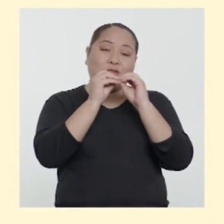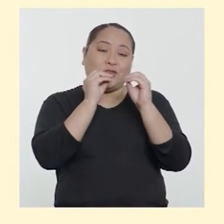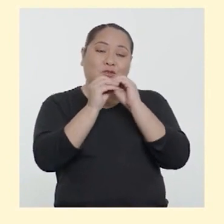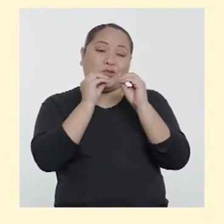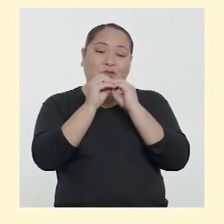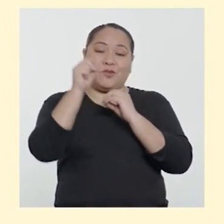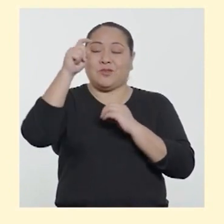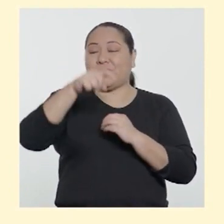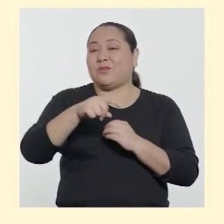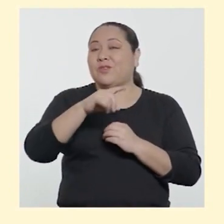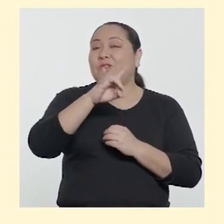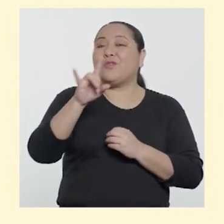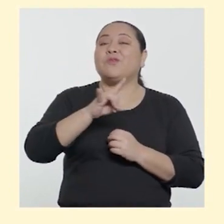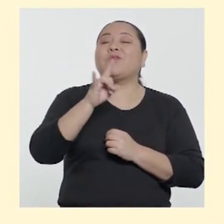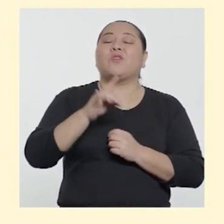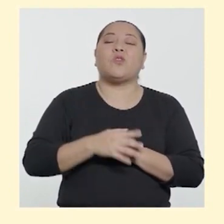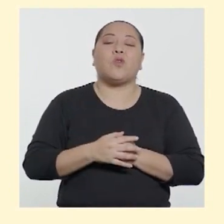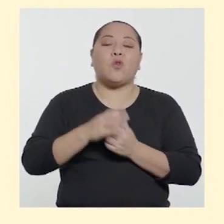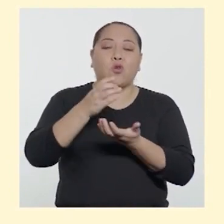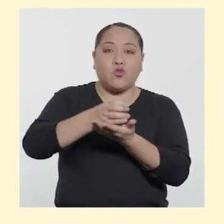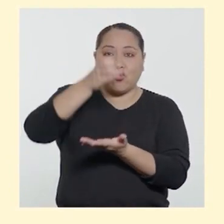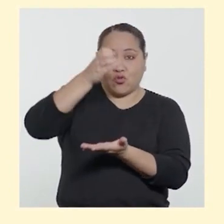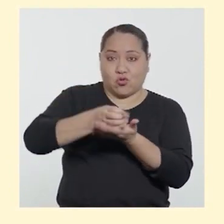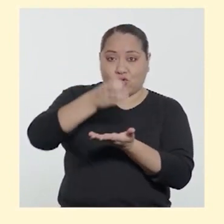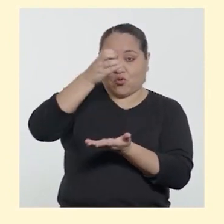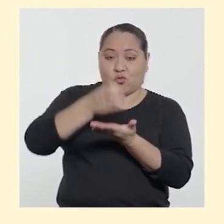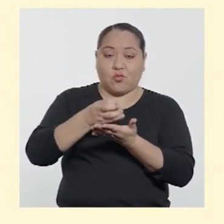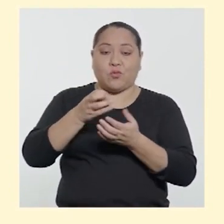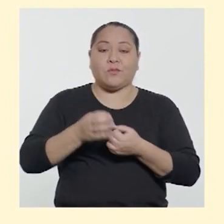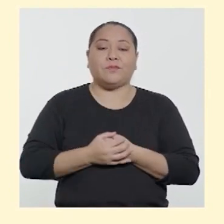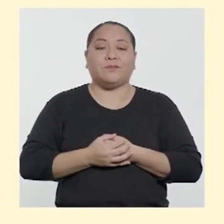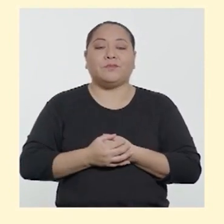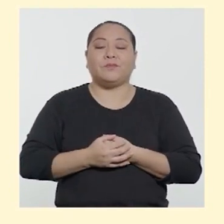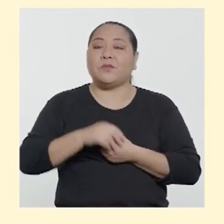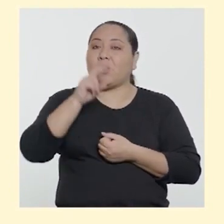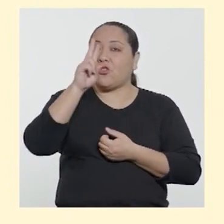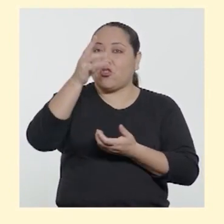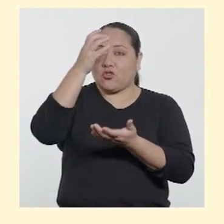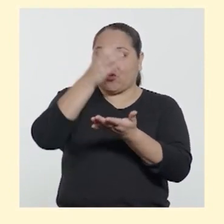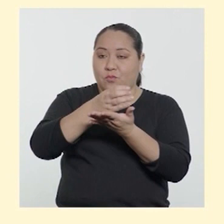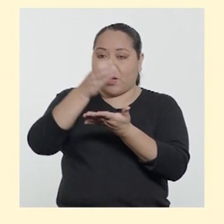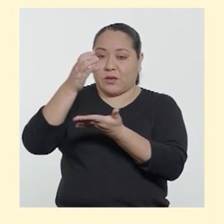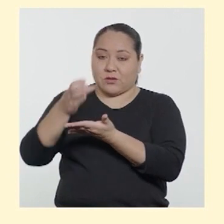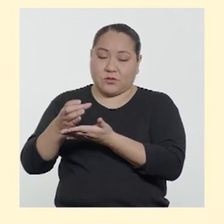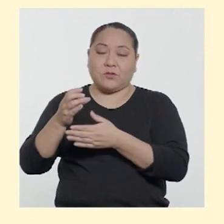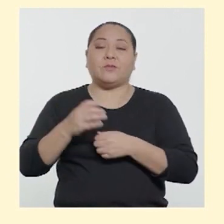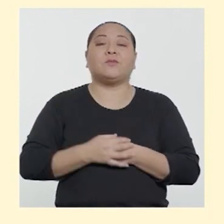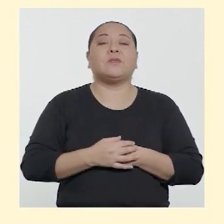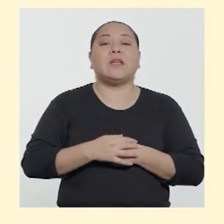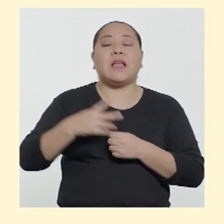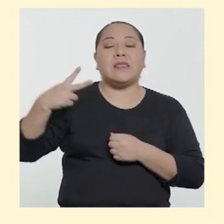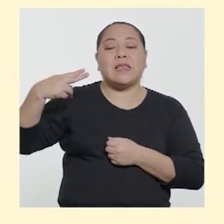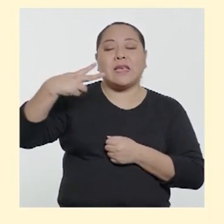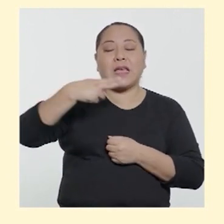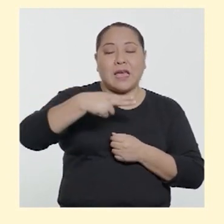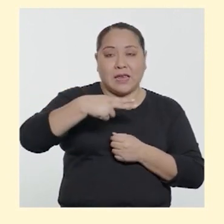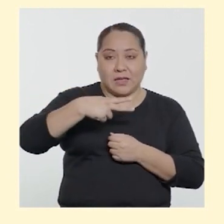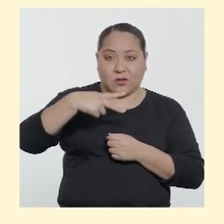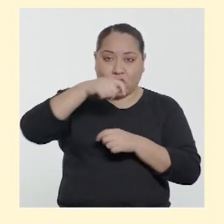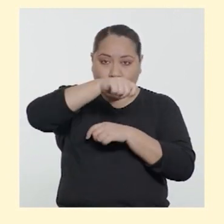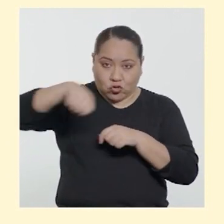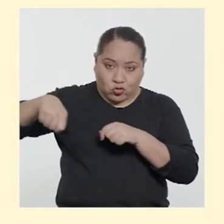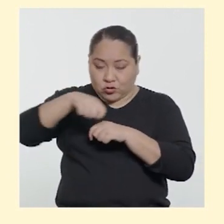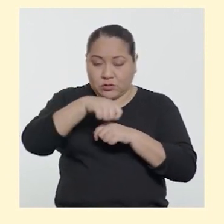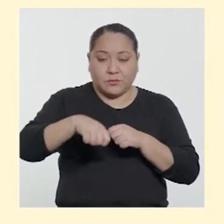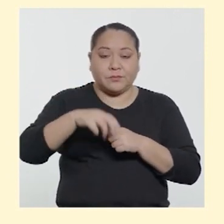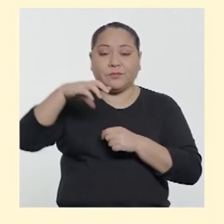nuestra solución, utilizaremos un tubo de cartón, dos vasos, tijera o